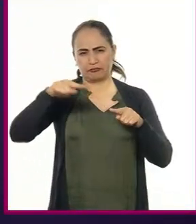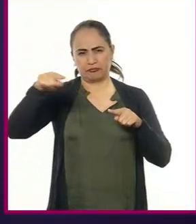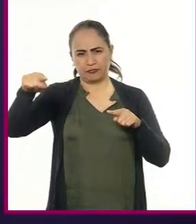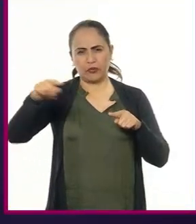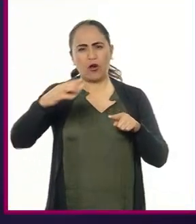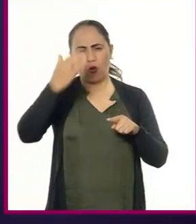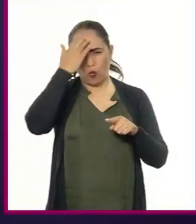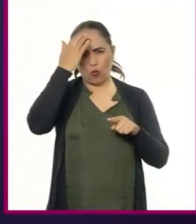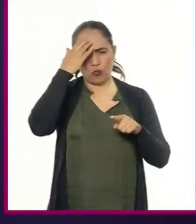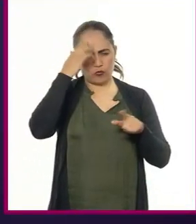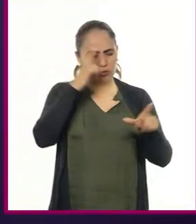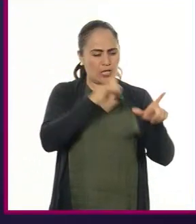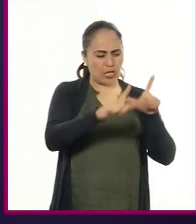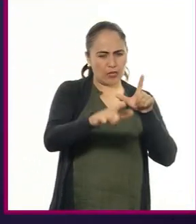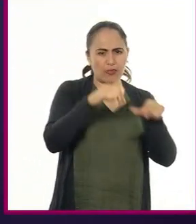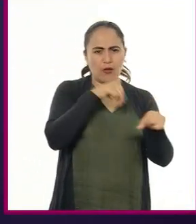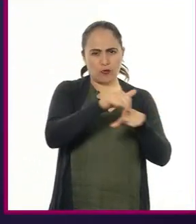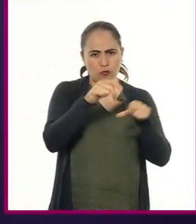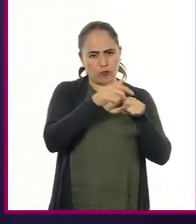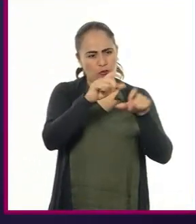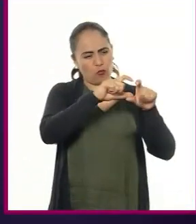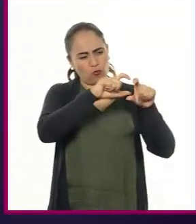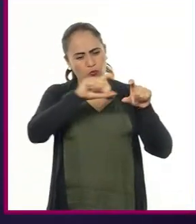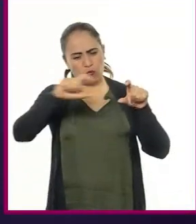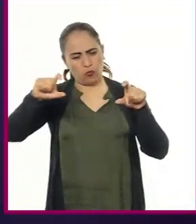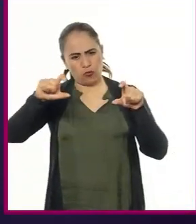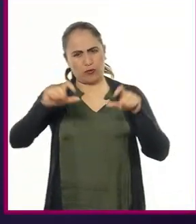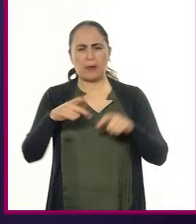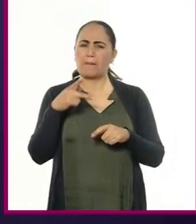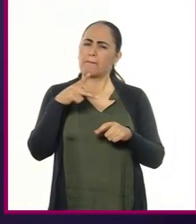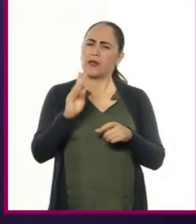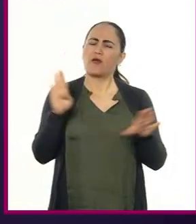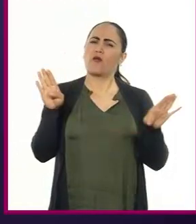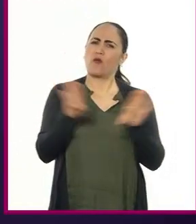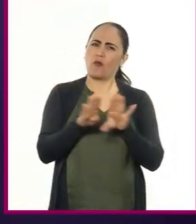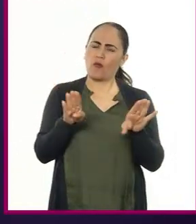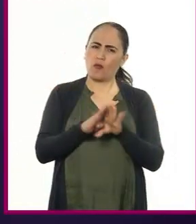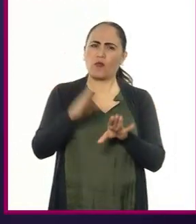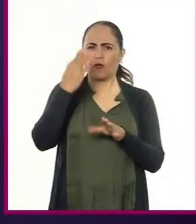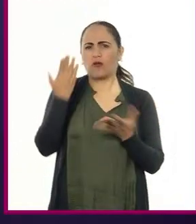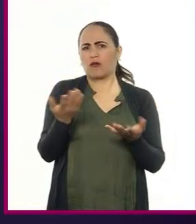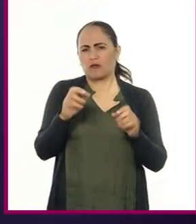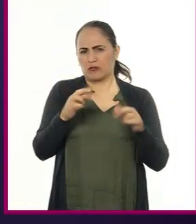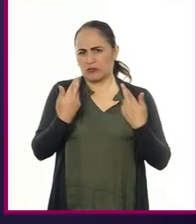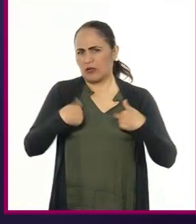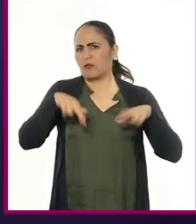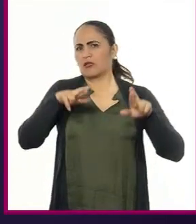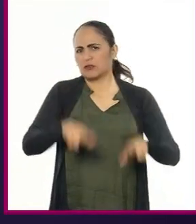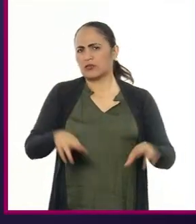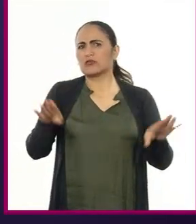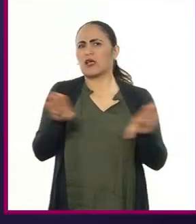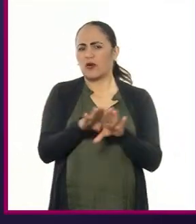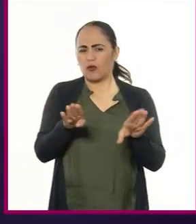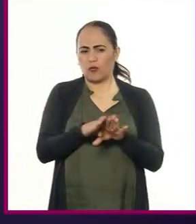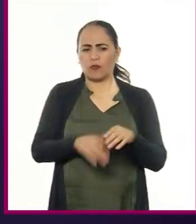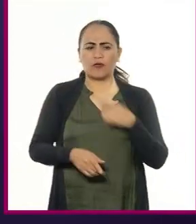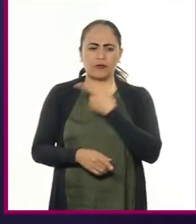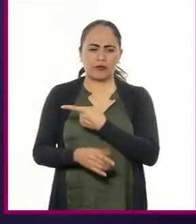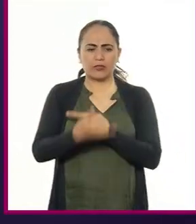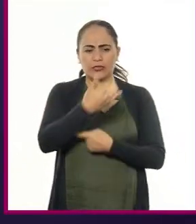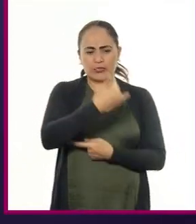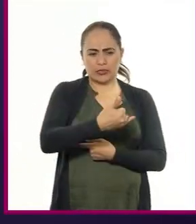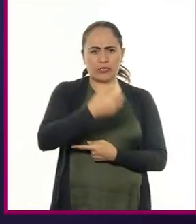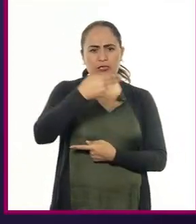expresión algebraica correspondiente. Pero ¿cómo se interpreta esta expresión algebraica? Y es